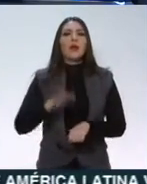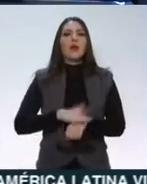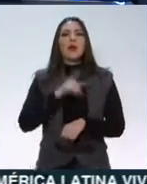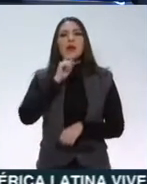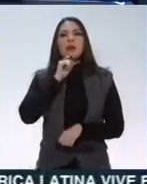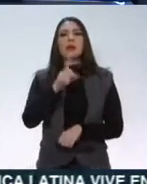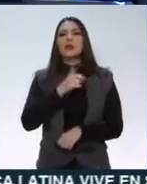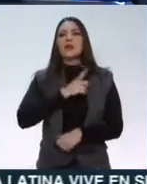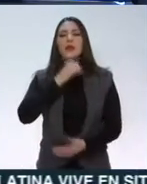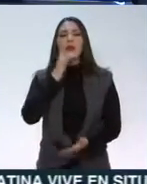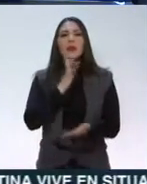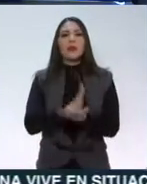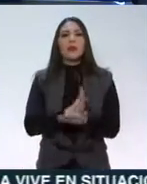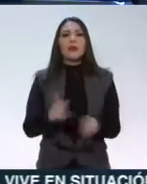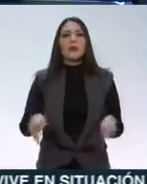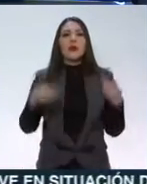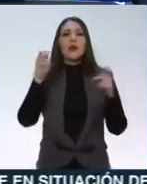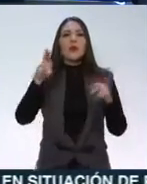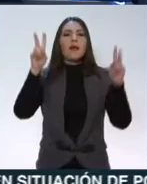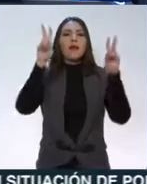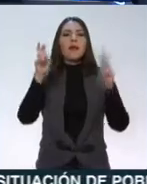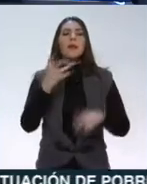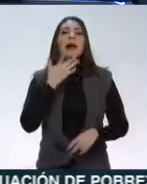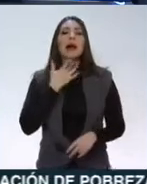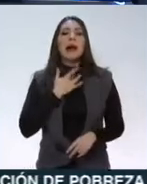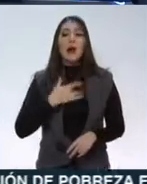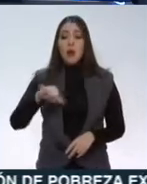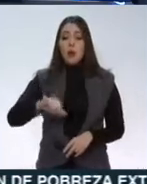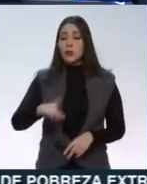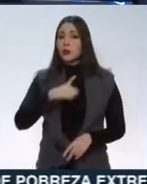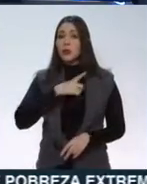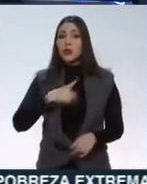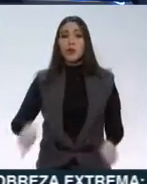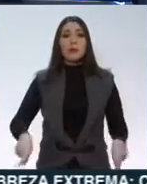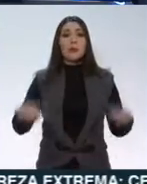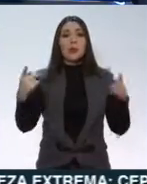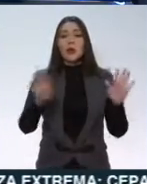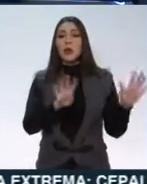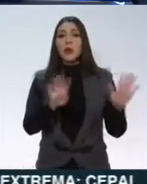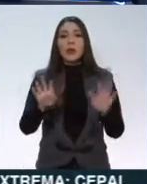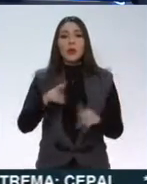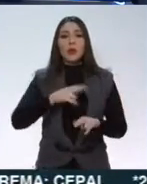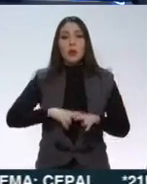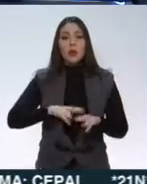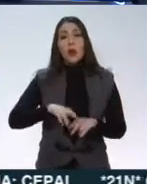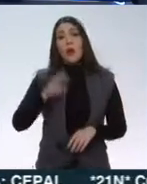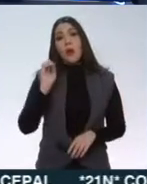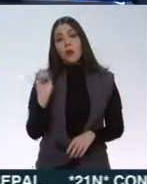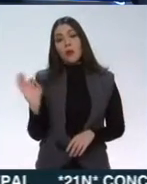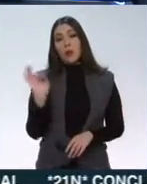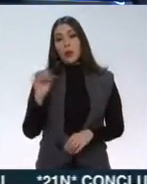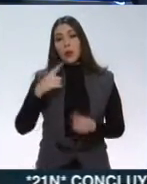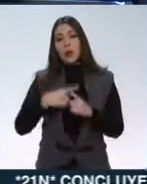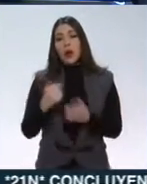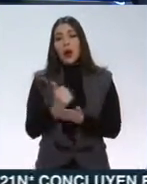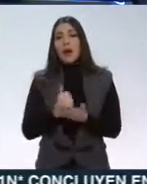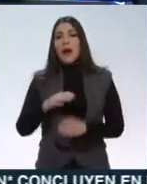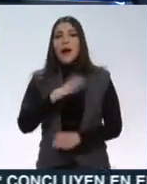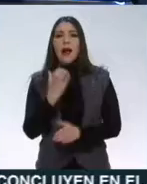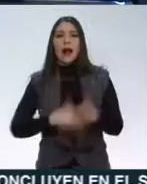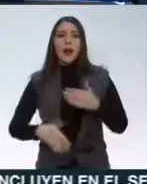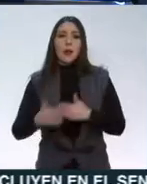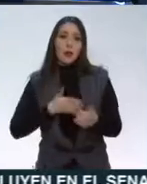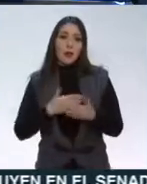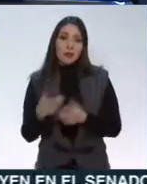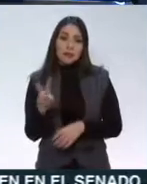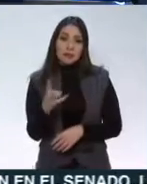gasolina. 900 boletos solo se vendieron para el día de hoy. ¿O será que también ya el Cruz Azul no está de moda? Y bueno, el tema de Carlos